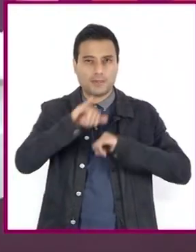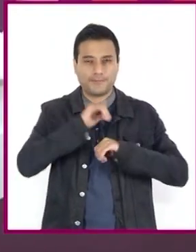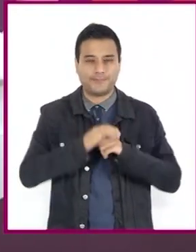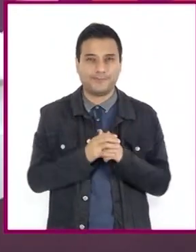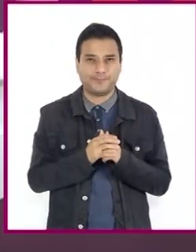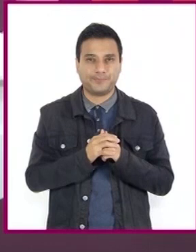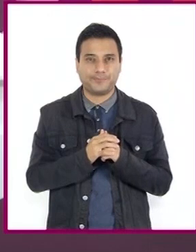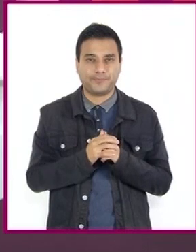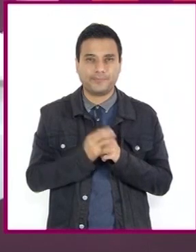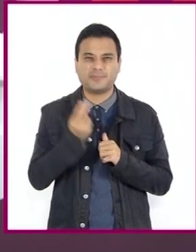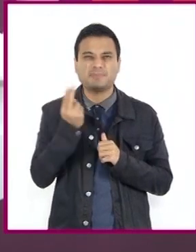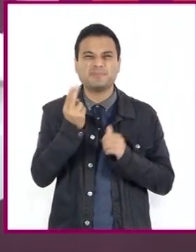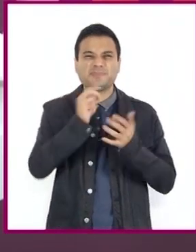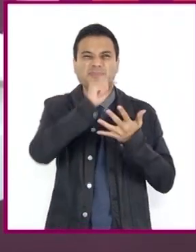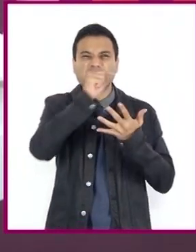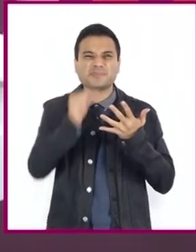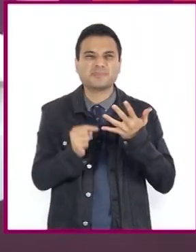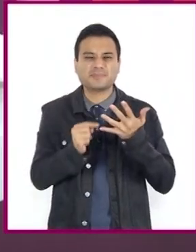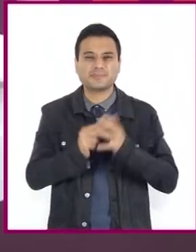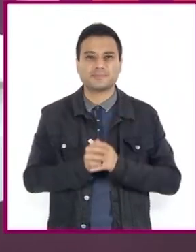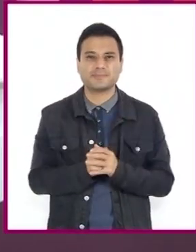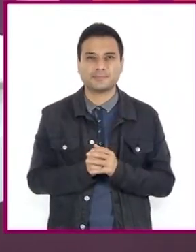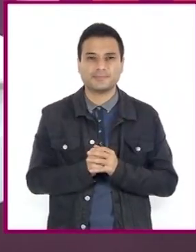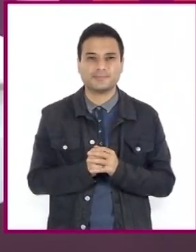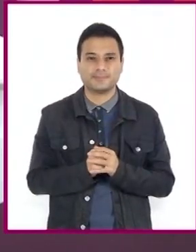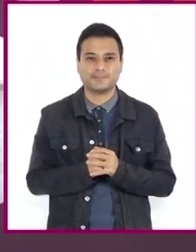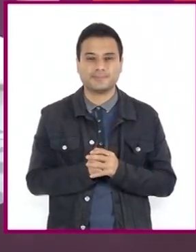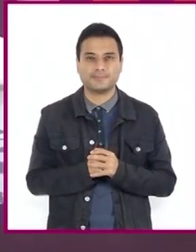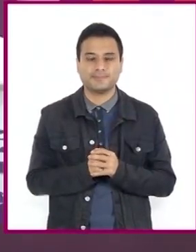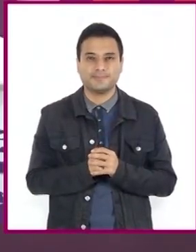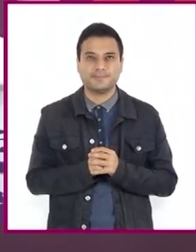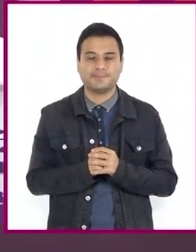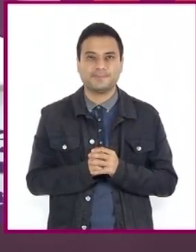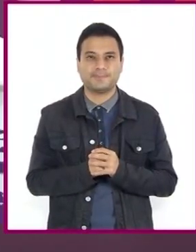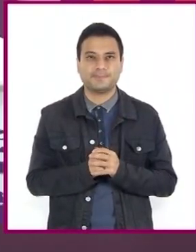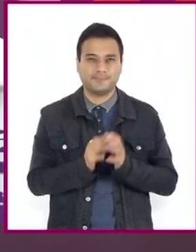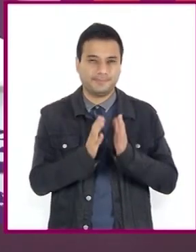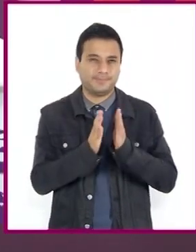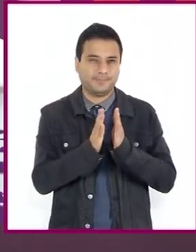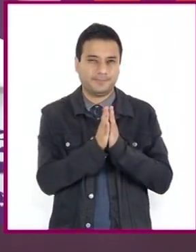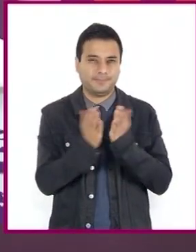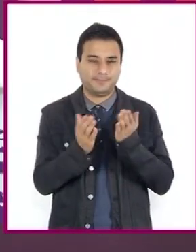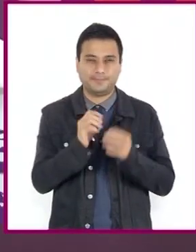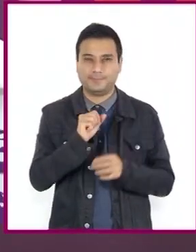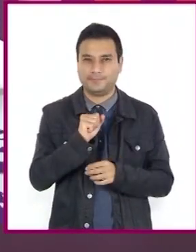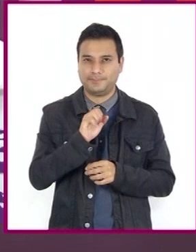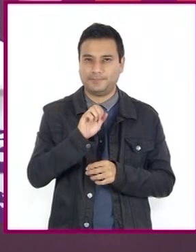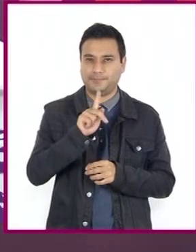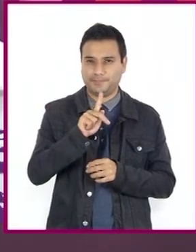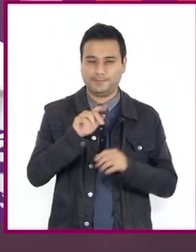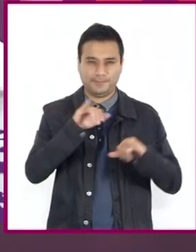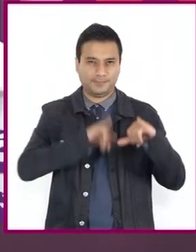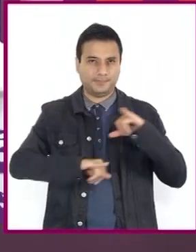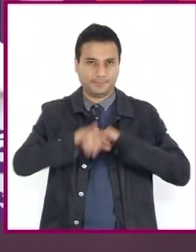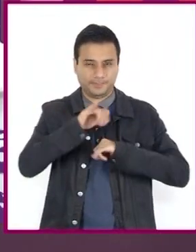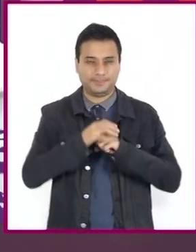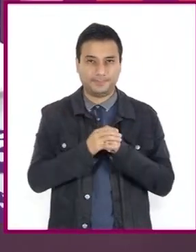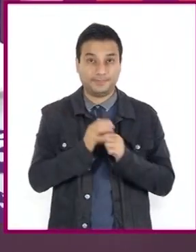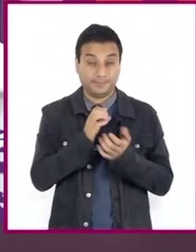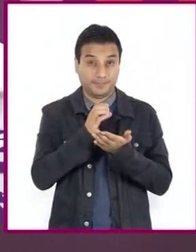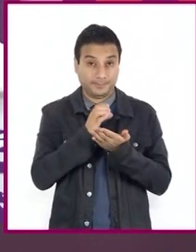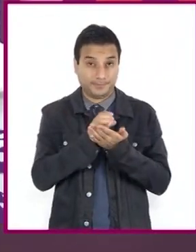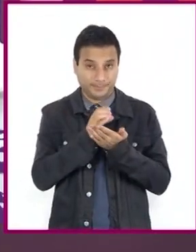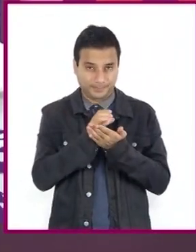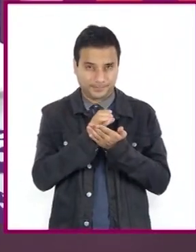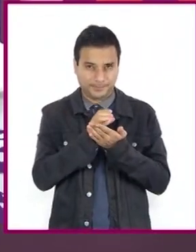Los materiales que vamos a utilizar en esta sesión son los siguientes: su libro de texto de ciencias con énfasis en química, su cuaderno de